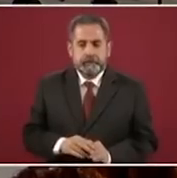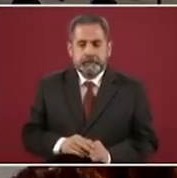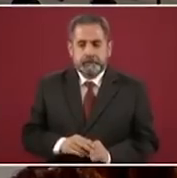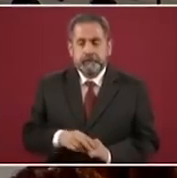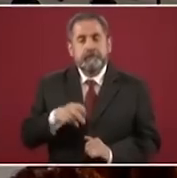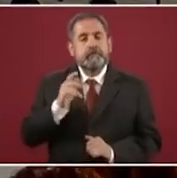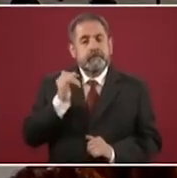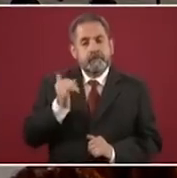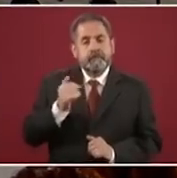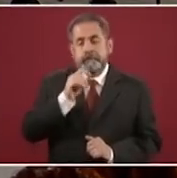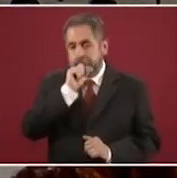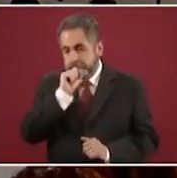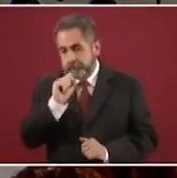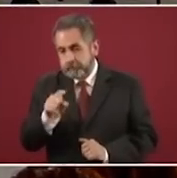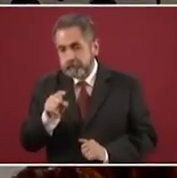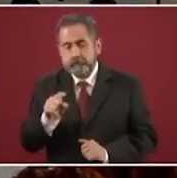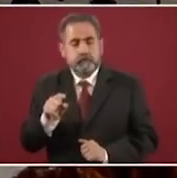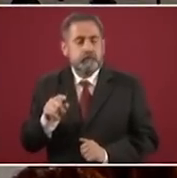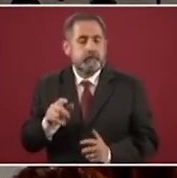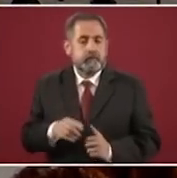Y no queremos